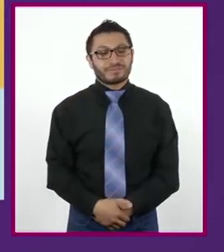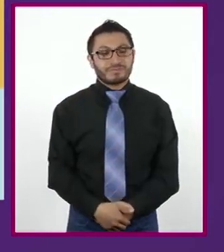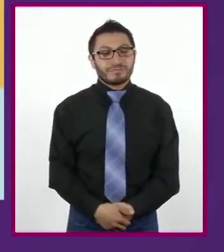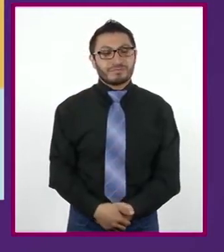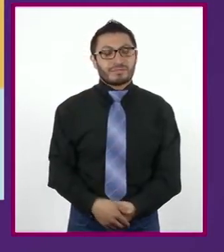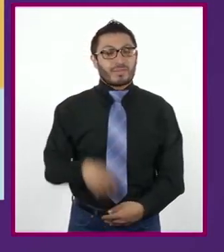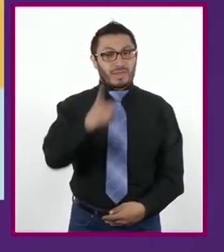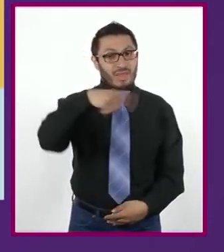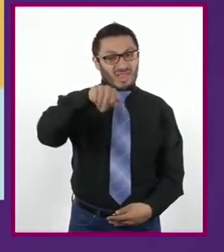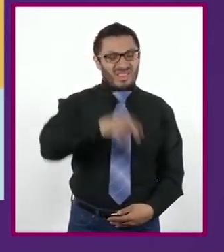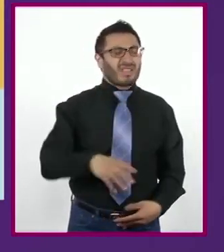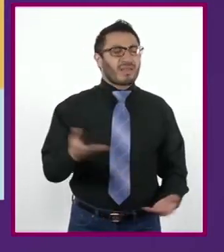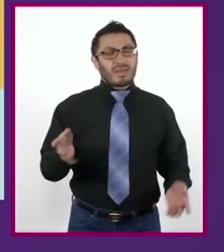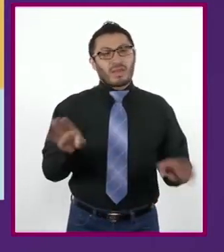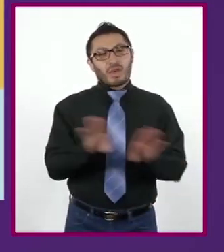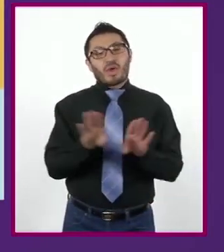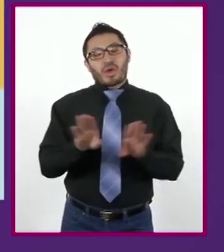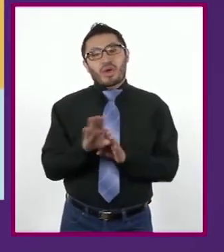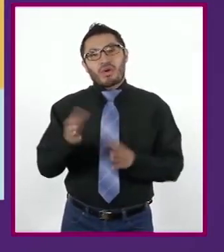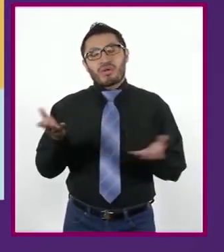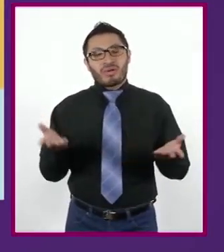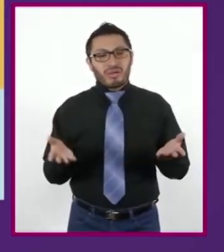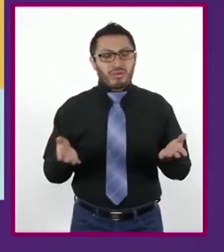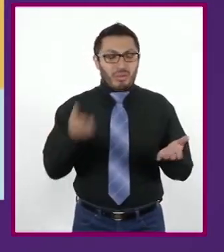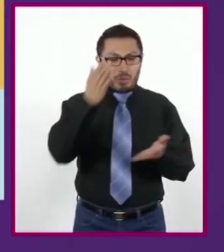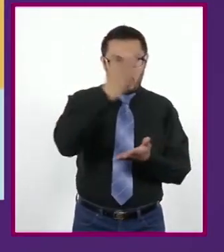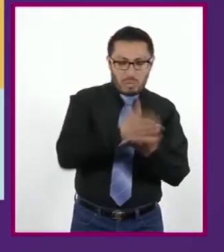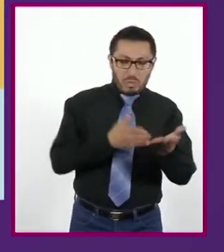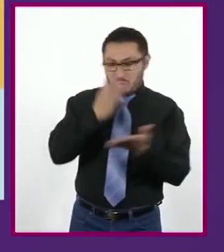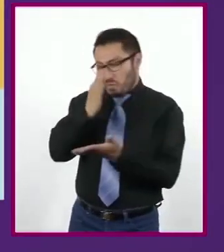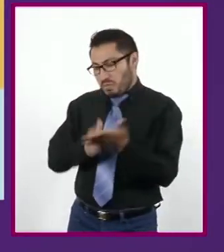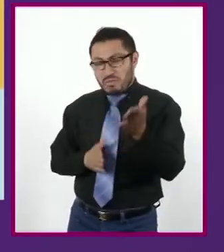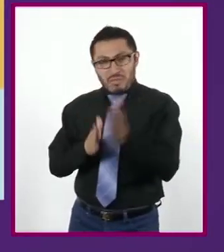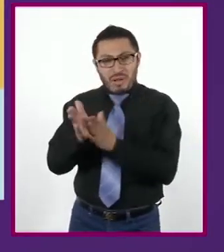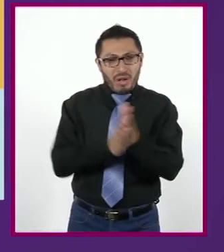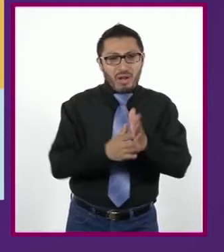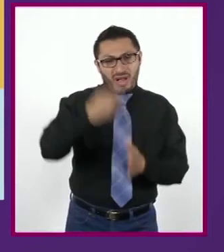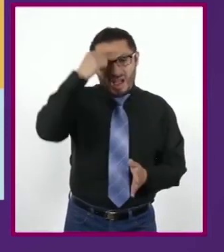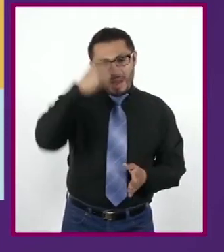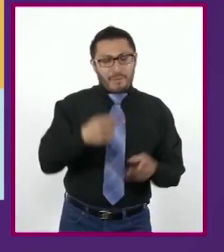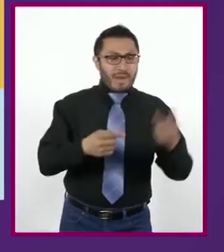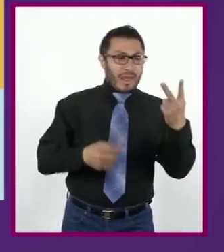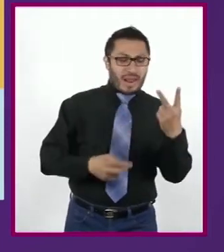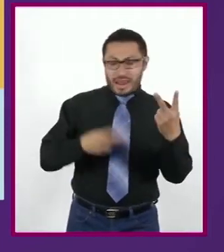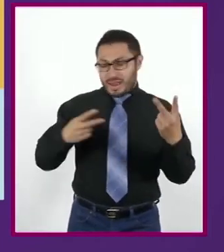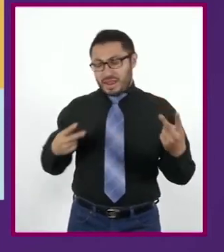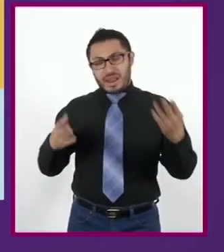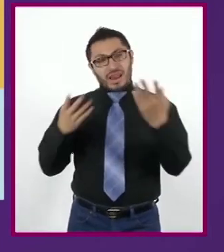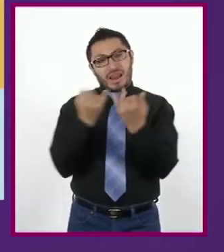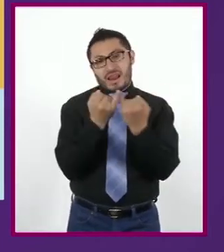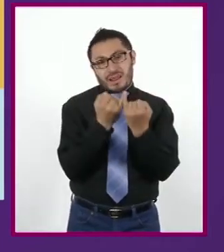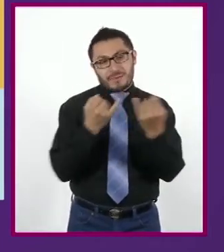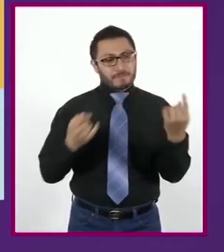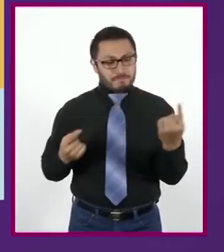¿Y ustedes cómo hubieran partido el chocolate para lograr dos partes iguales?